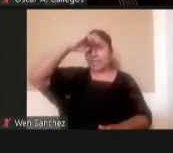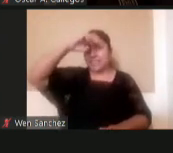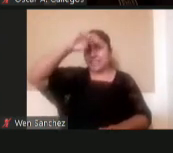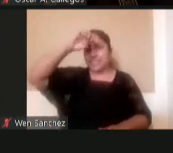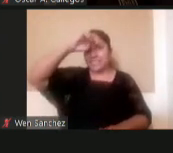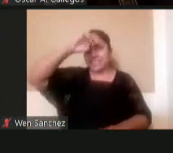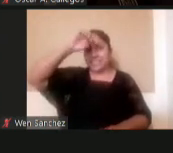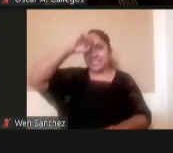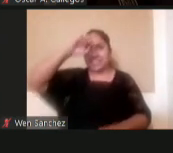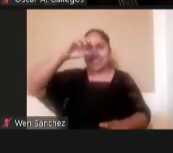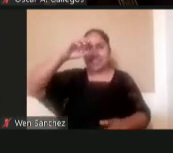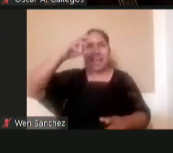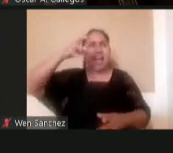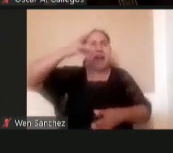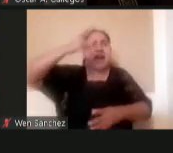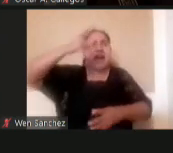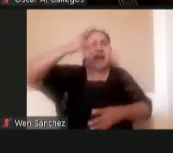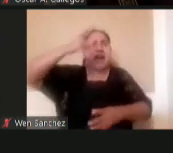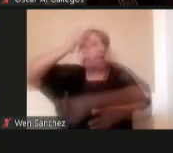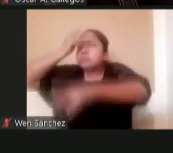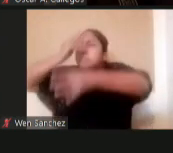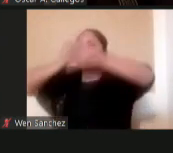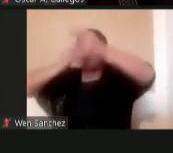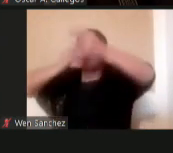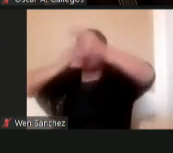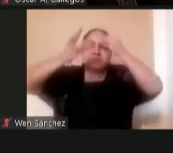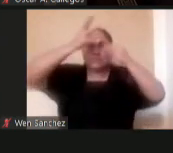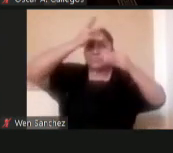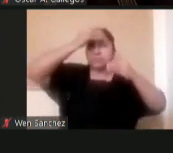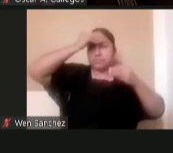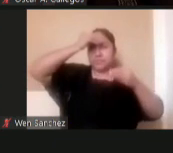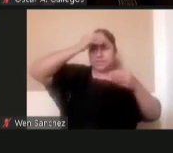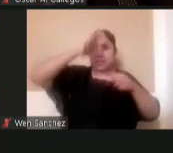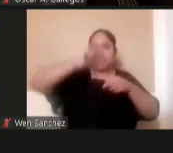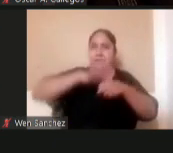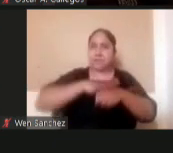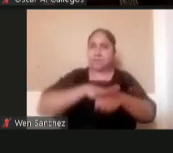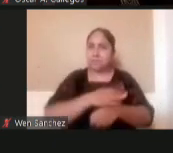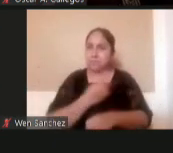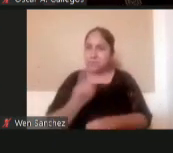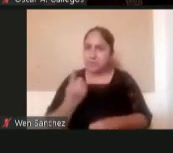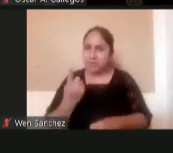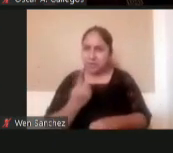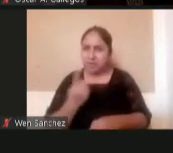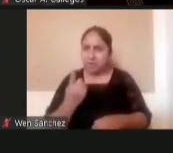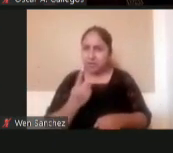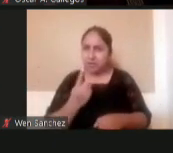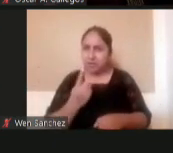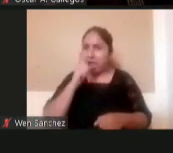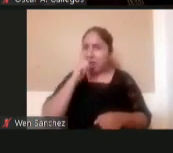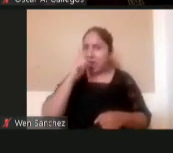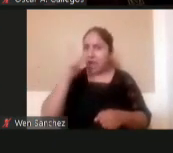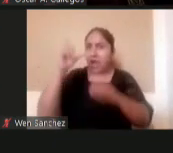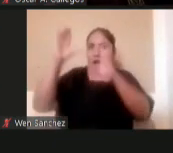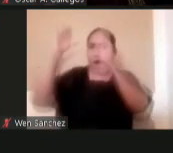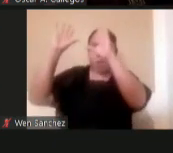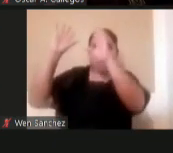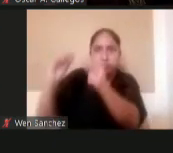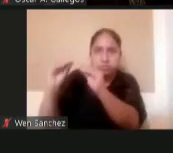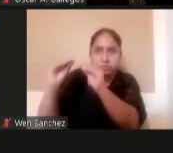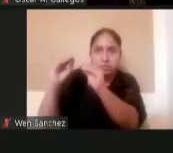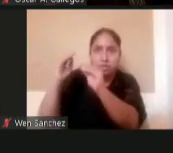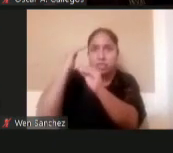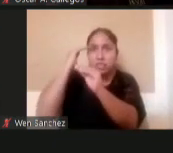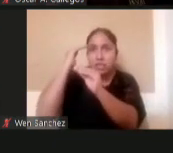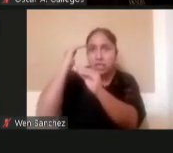en hidráulica, en recolección de basura. Y cada quien tiene una opinión diferente. El doctor decía, son los mini